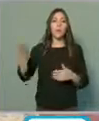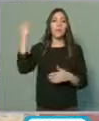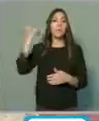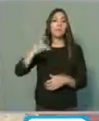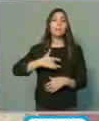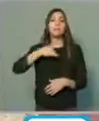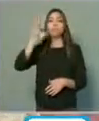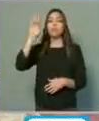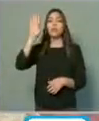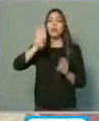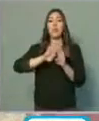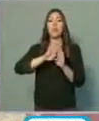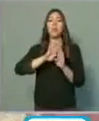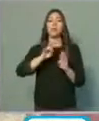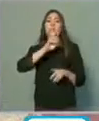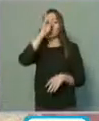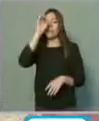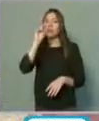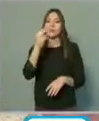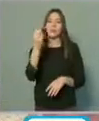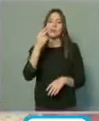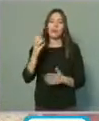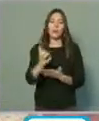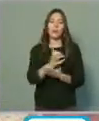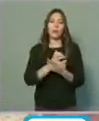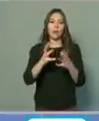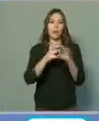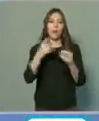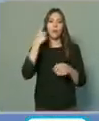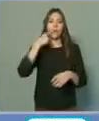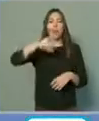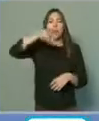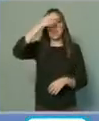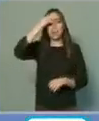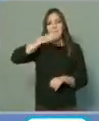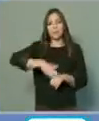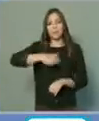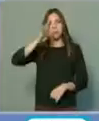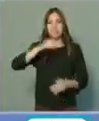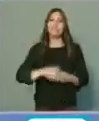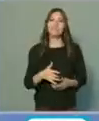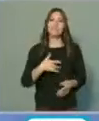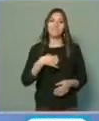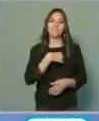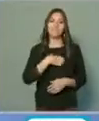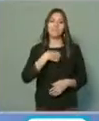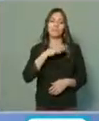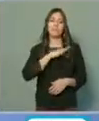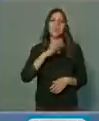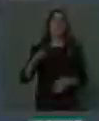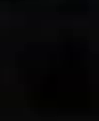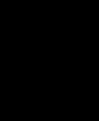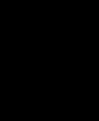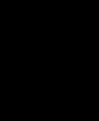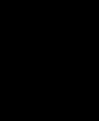más. Muchísimas gracias, Ricardo de la Vega. De verdad es que nos encanta que nos contagies de esta alegría y que tengas un excelente día. Gracias.